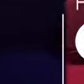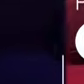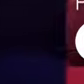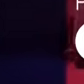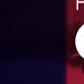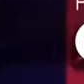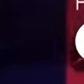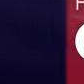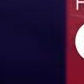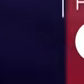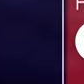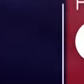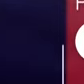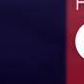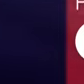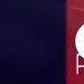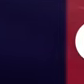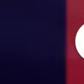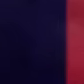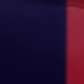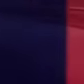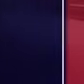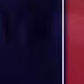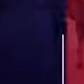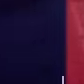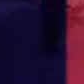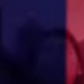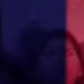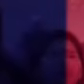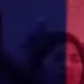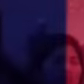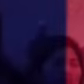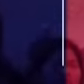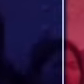Pasajeros impedidos de viajar o parados a medio camino.